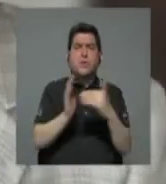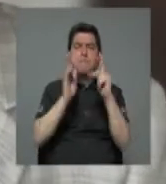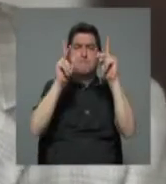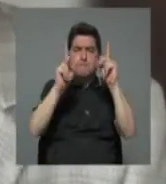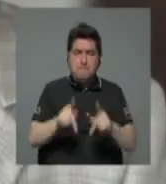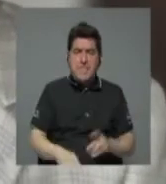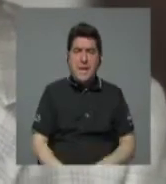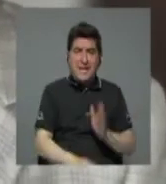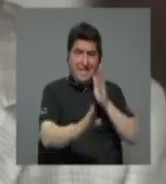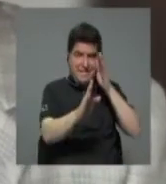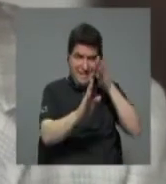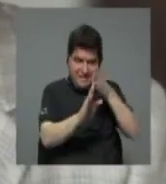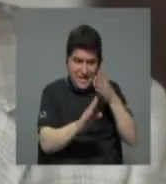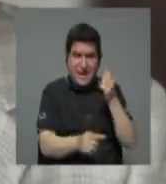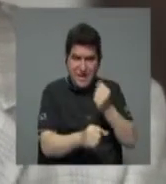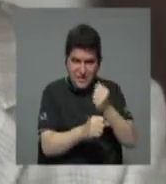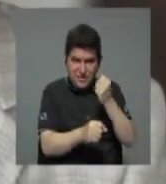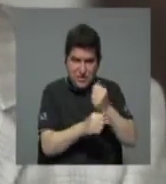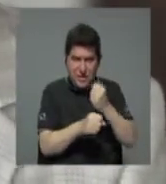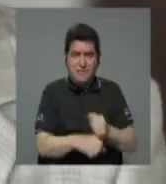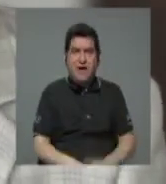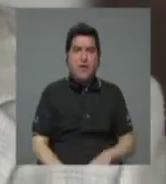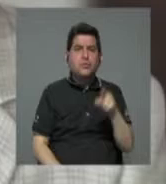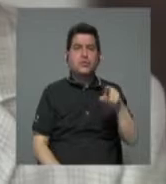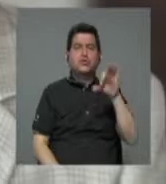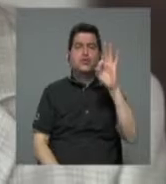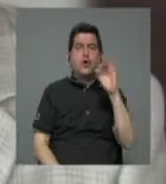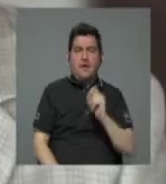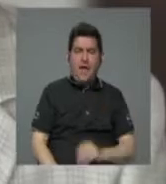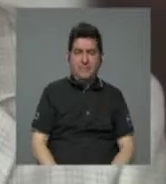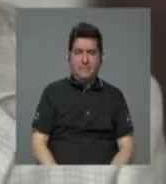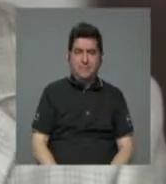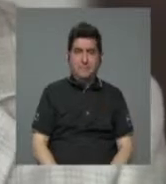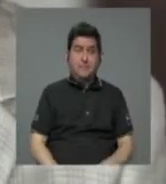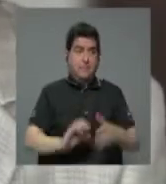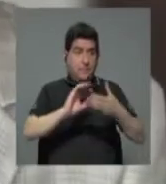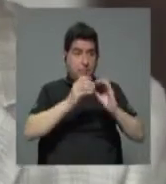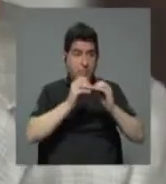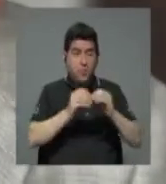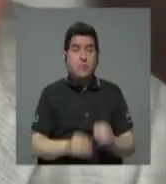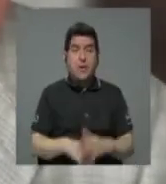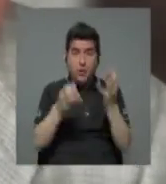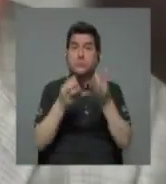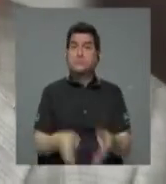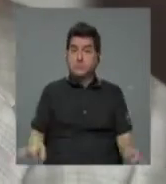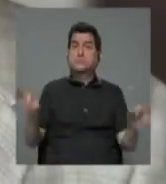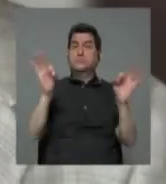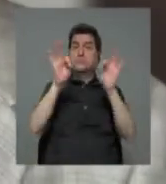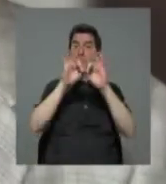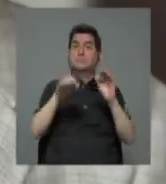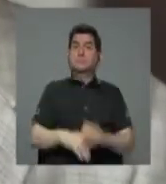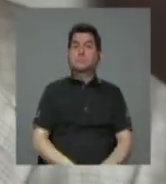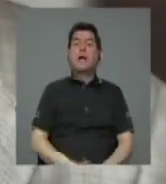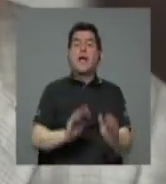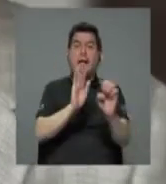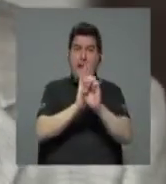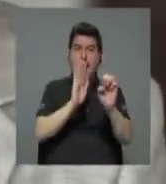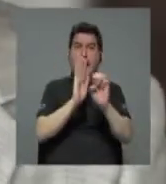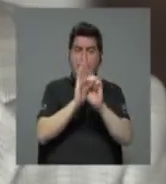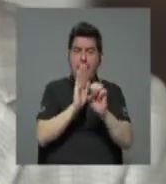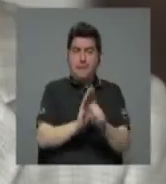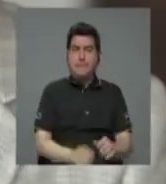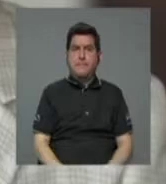que están directamente trabajando en la zona franca. Una cifra muy relevante y que da un ejemplo de lo que